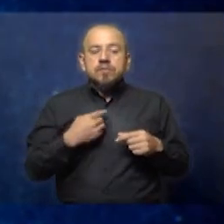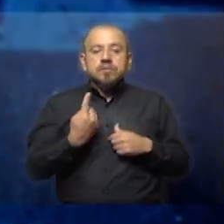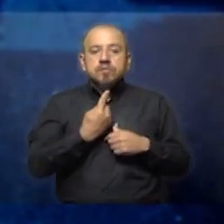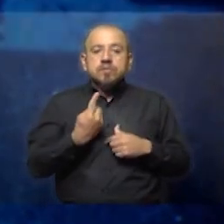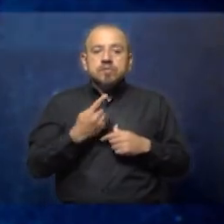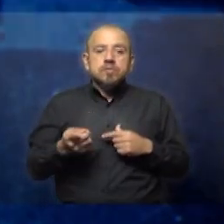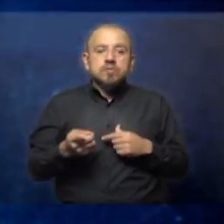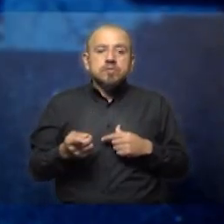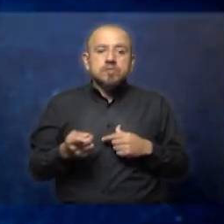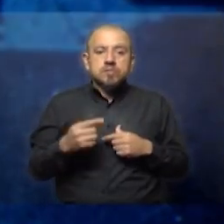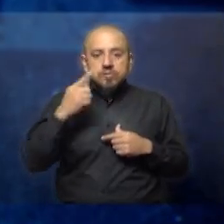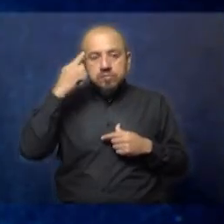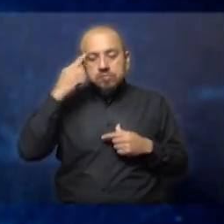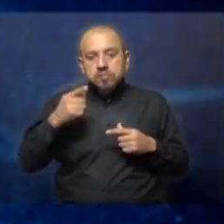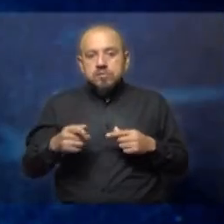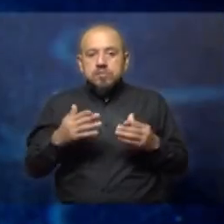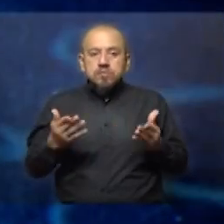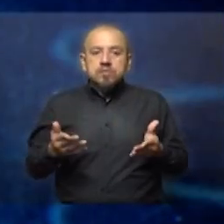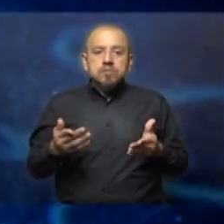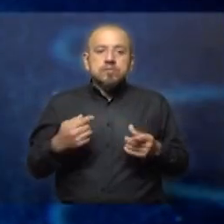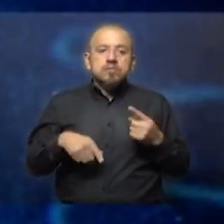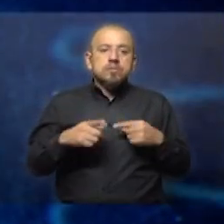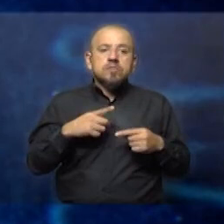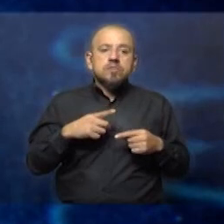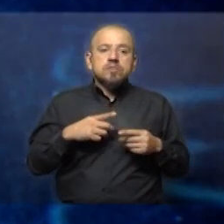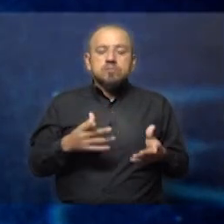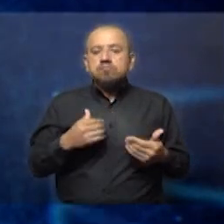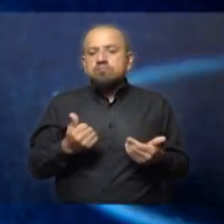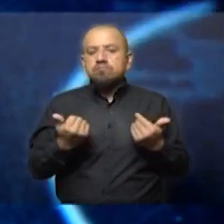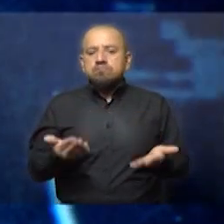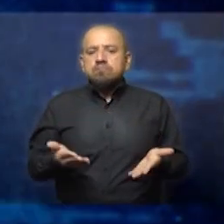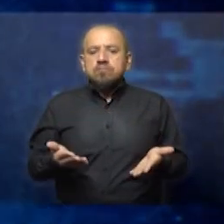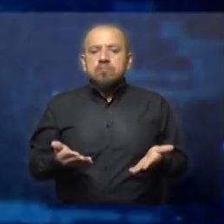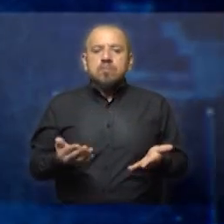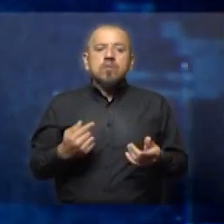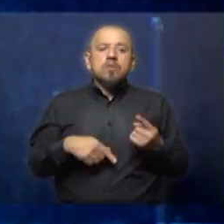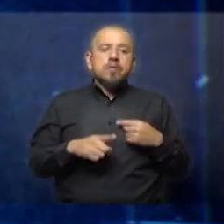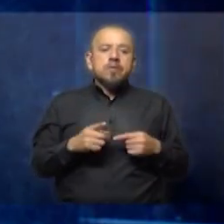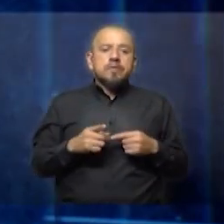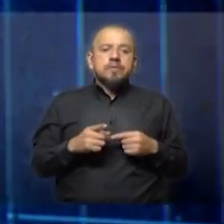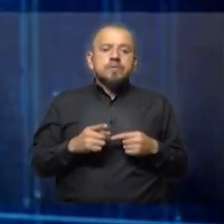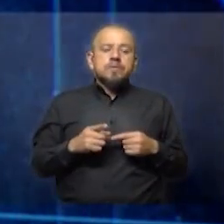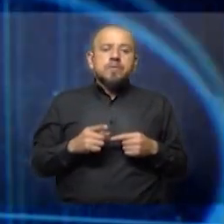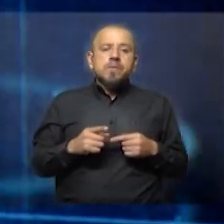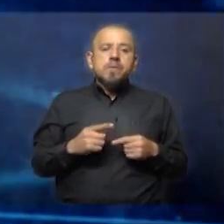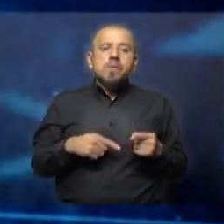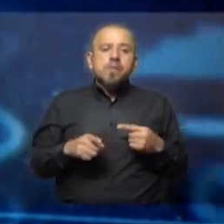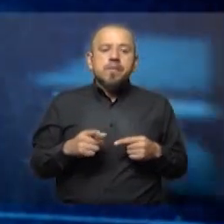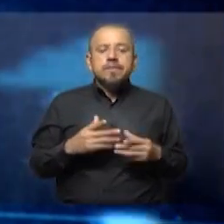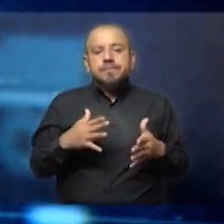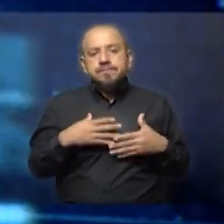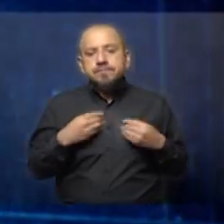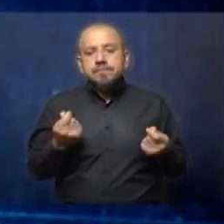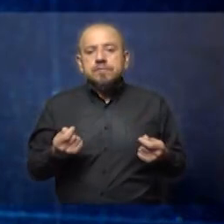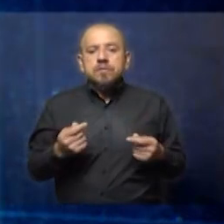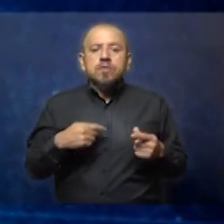consideradas ni aventajadas ni obtenido beneficios por ellos sino que somos hemos